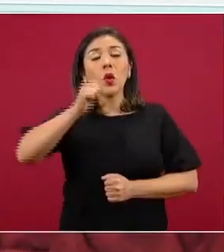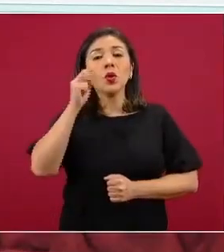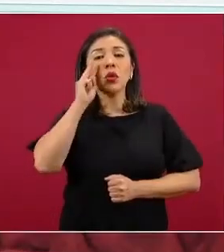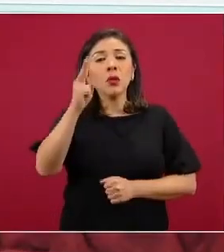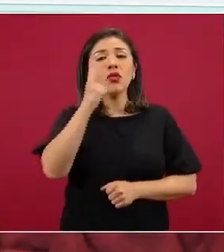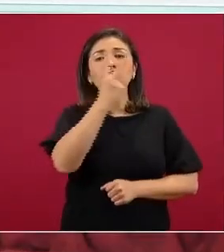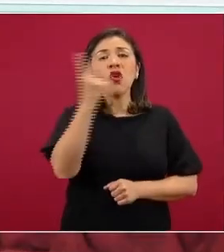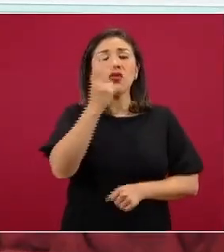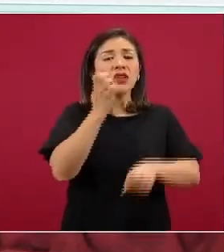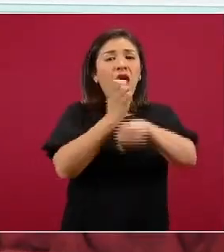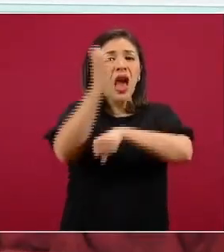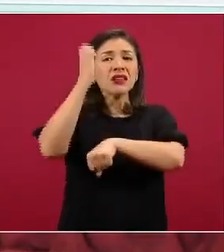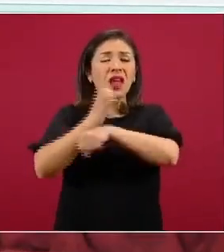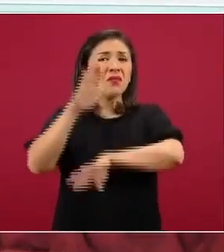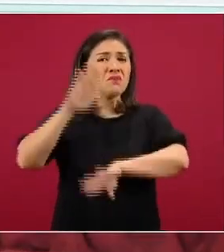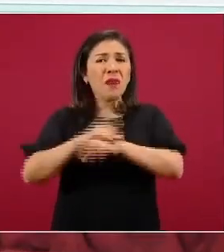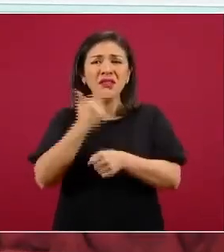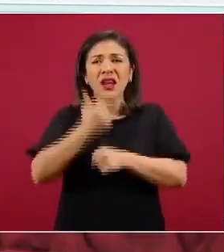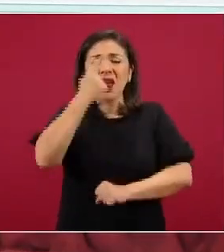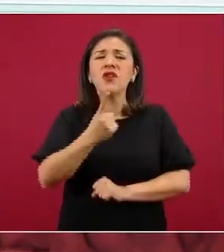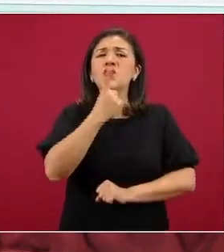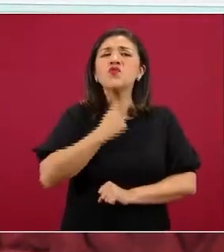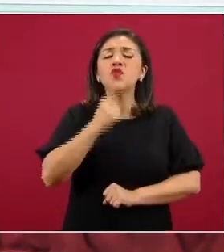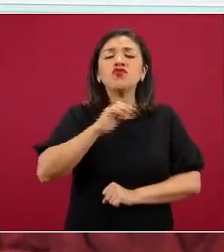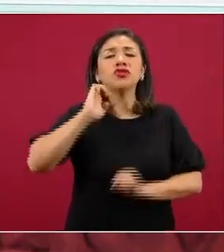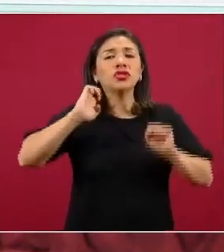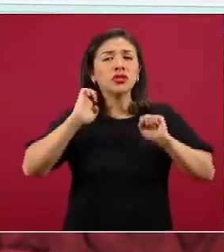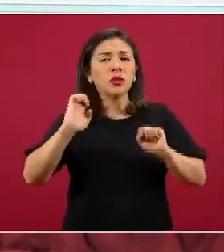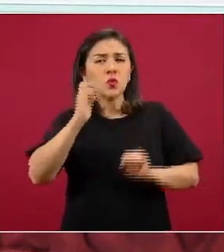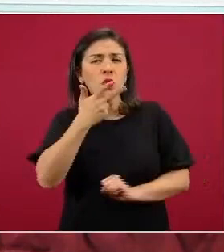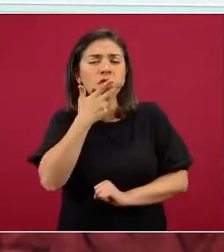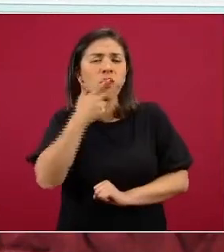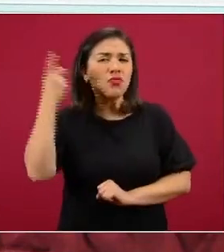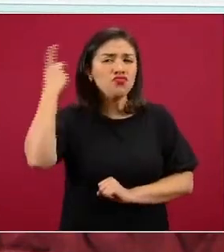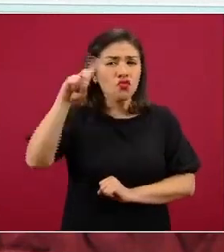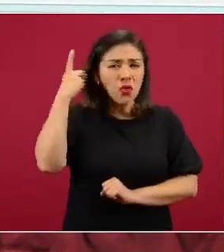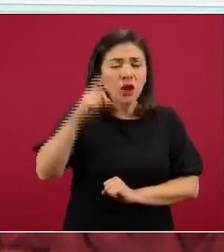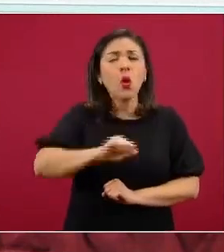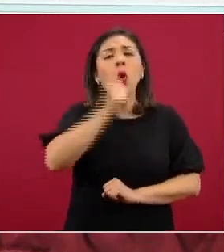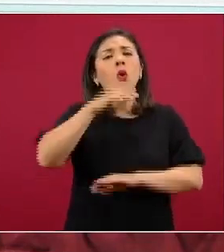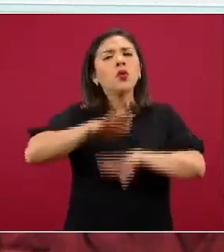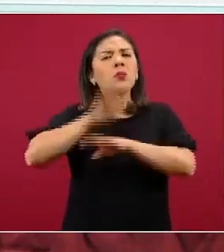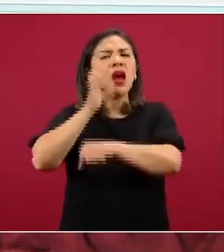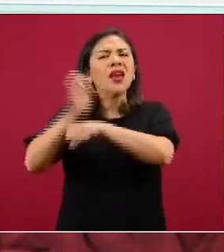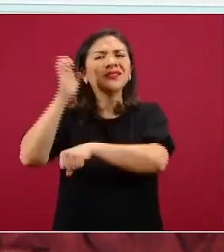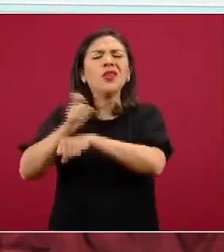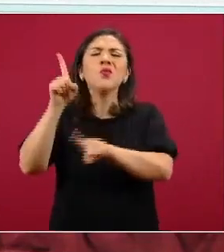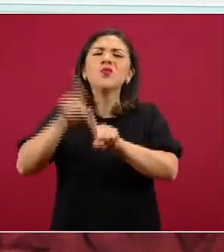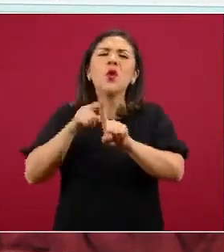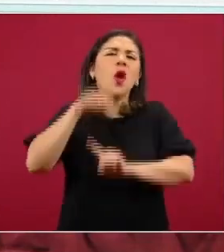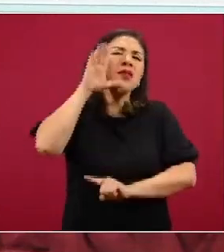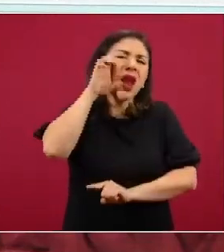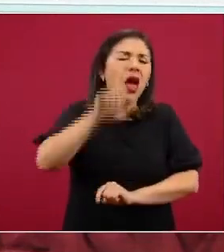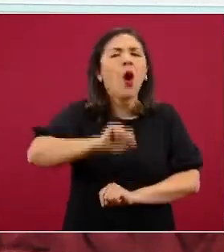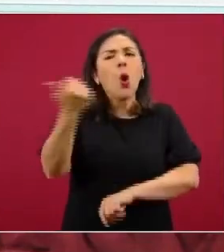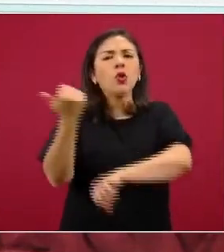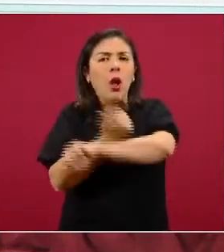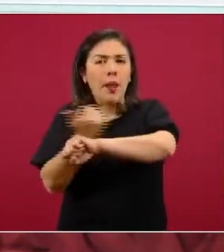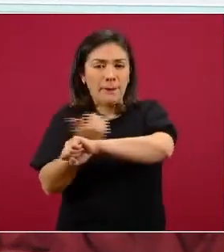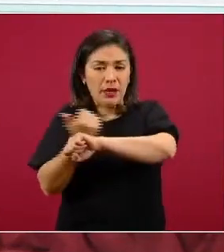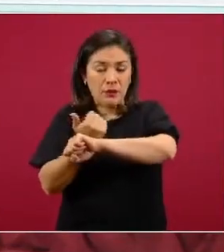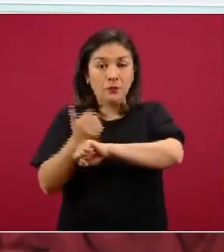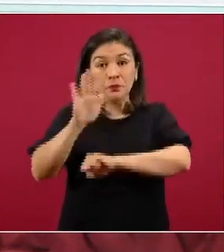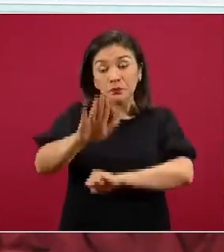el rojo, que son Chihuahua y Durango. Y tenemos una serie de estados que están en naranja y otros en amarillo.